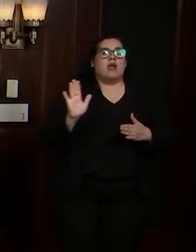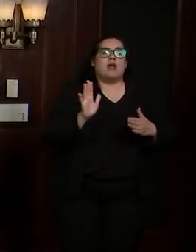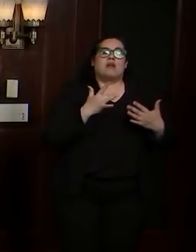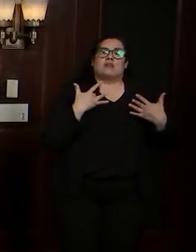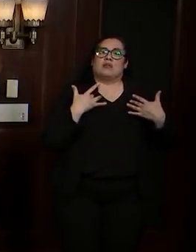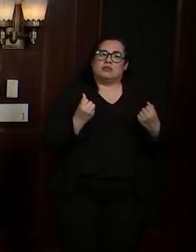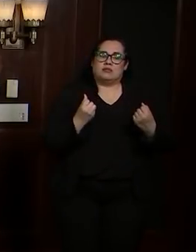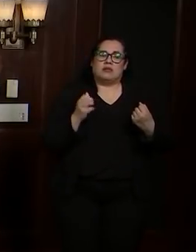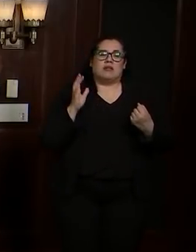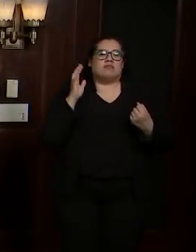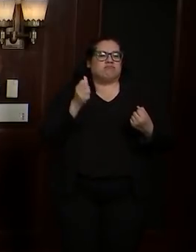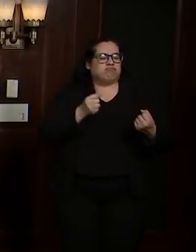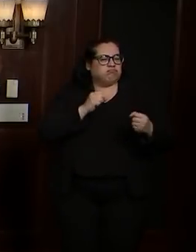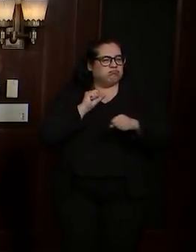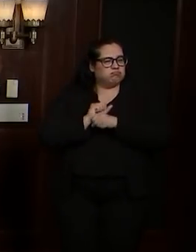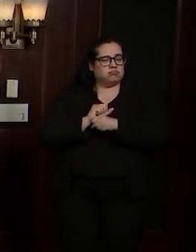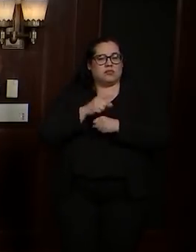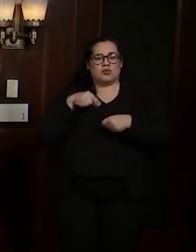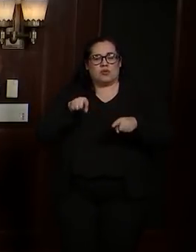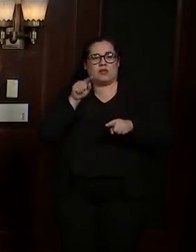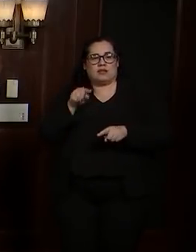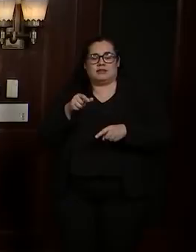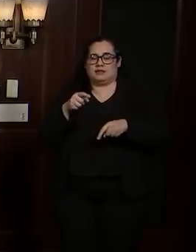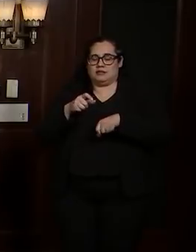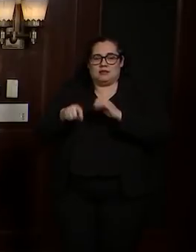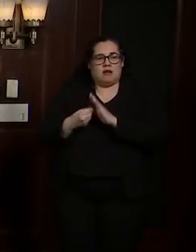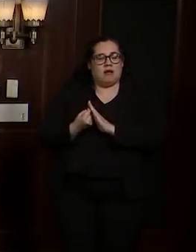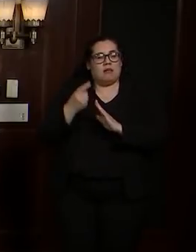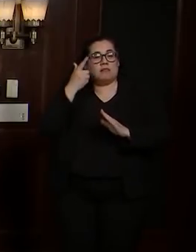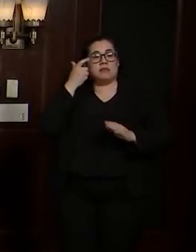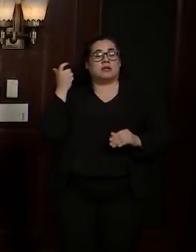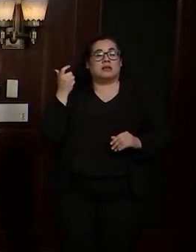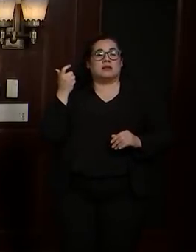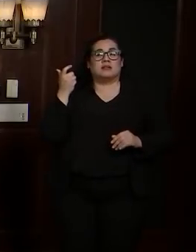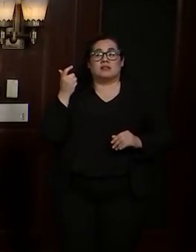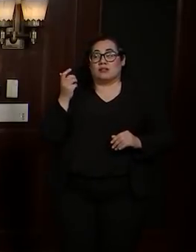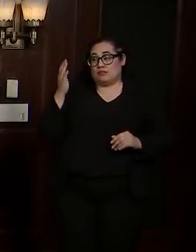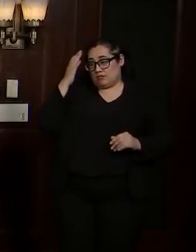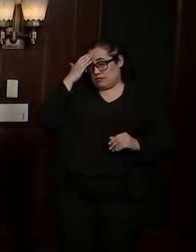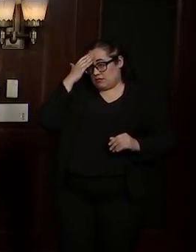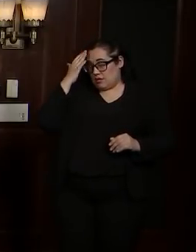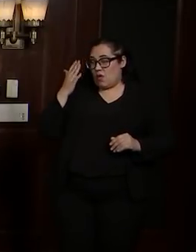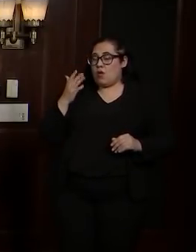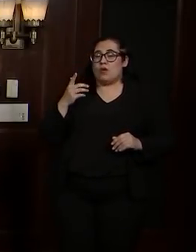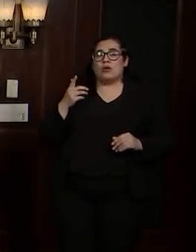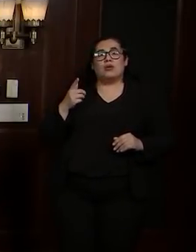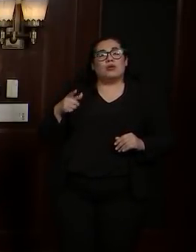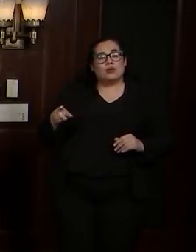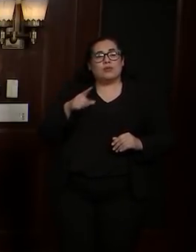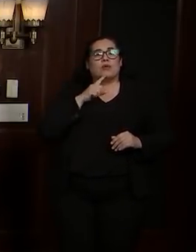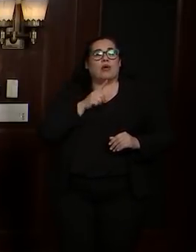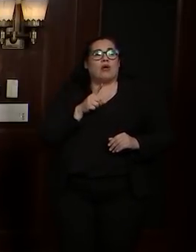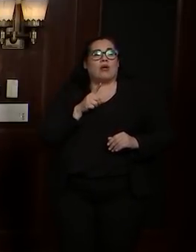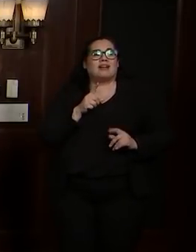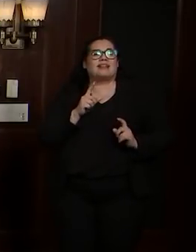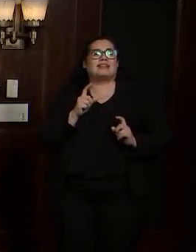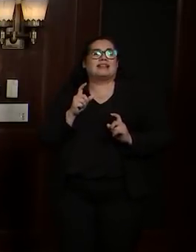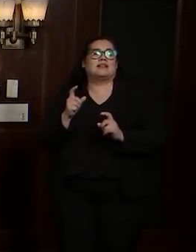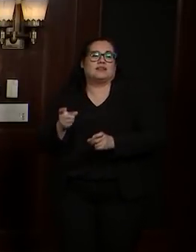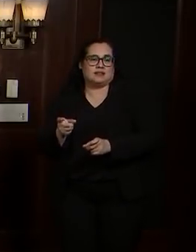valor, su coraje durante porque ustedes están